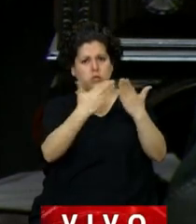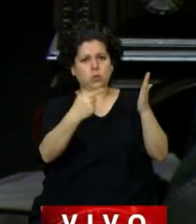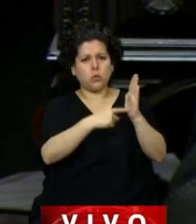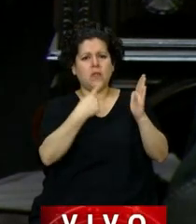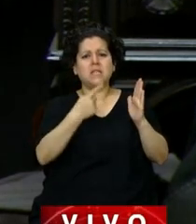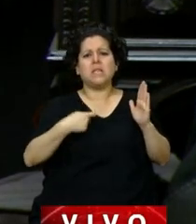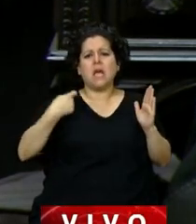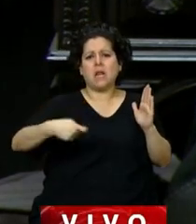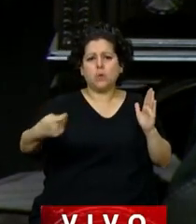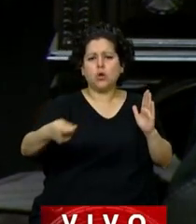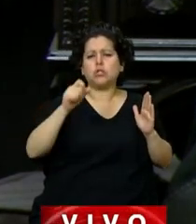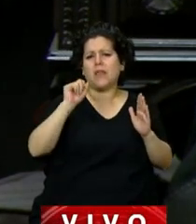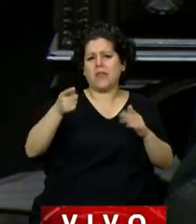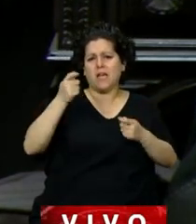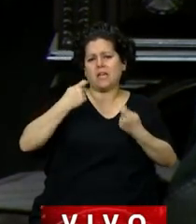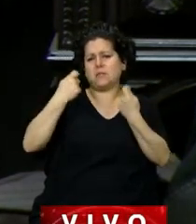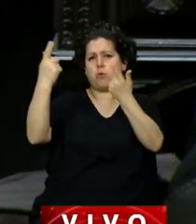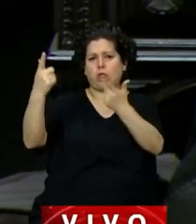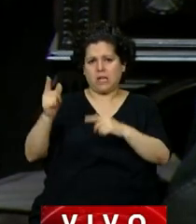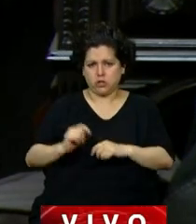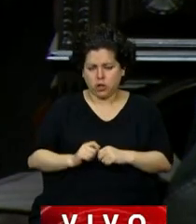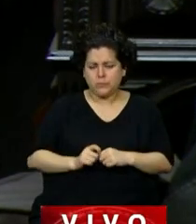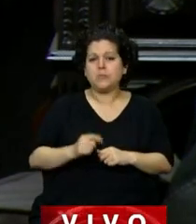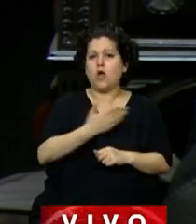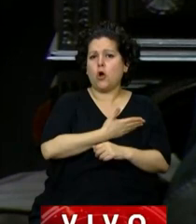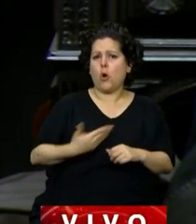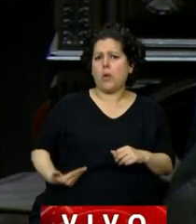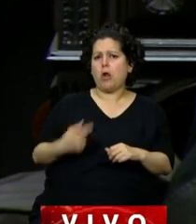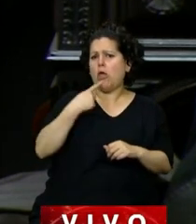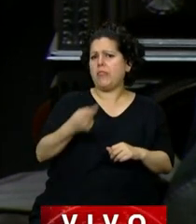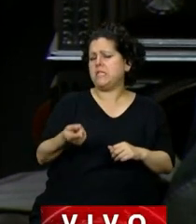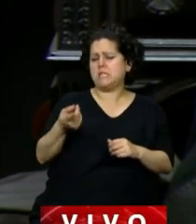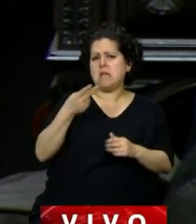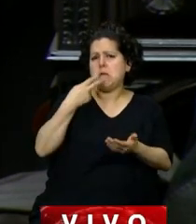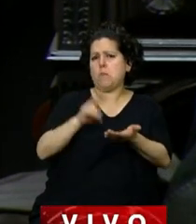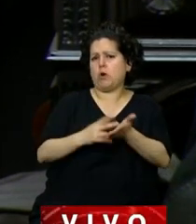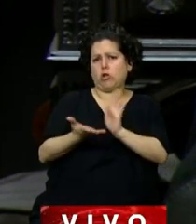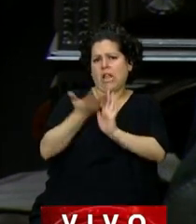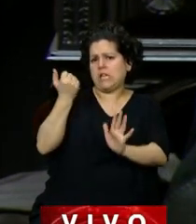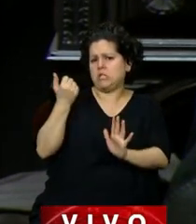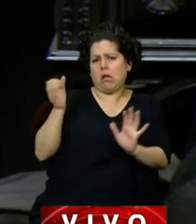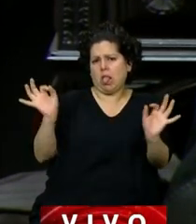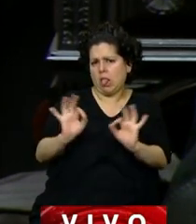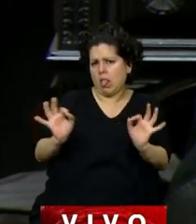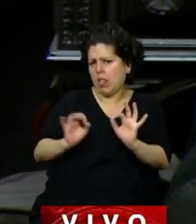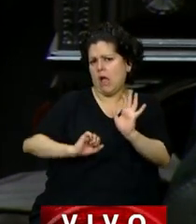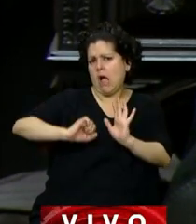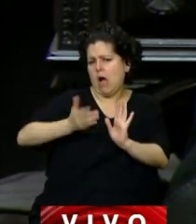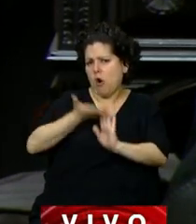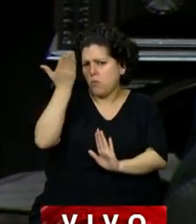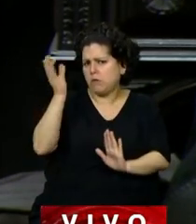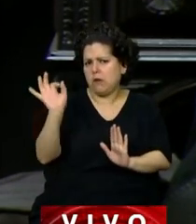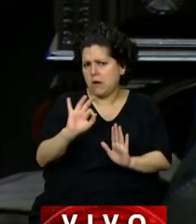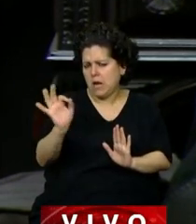alícuotas de los derechos de exportación. Si el gobierno sostiene que no va a aumentar las retenciones y que tiene las herramientas legales